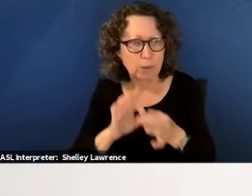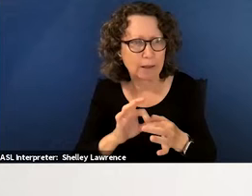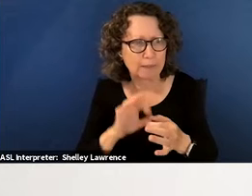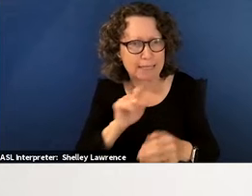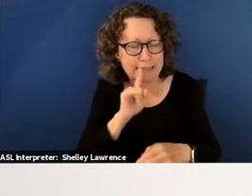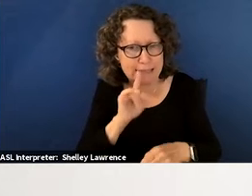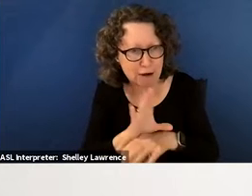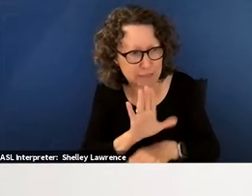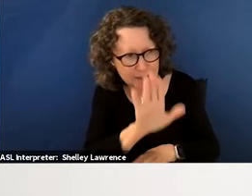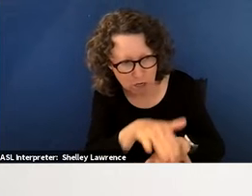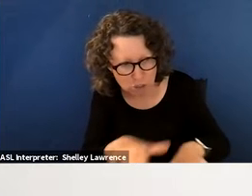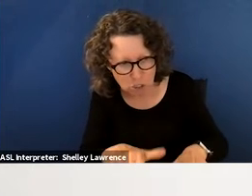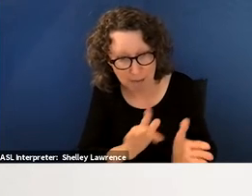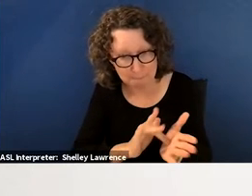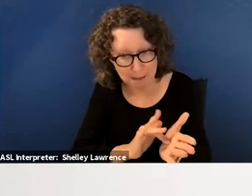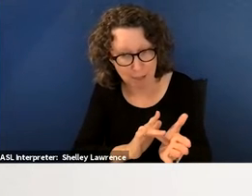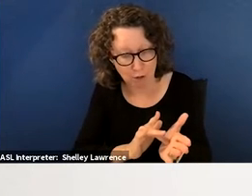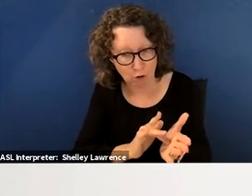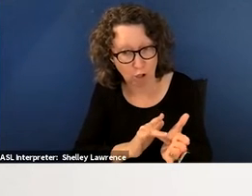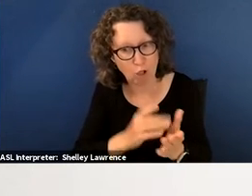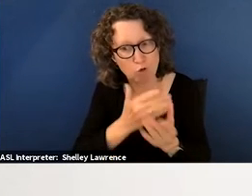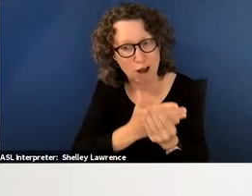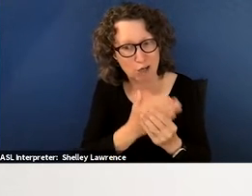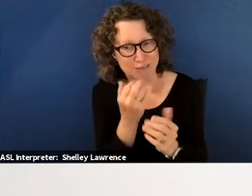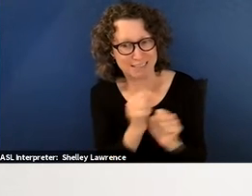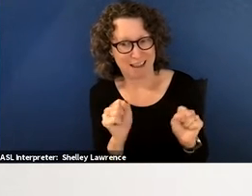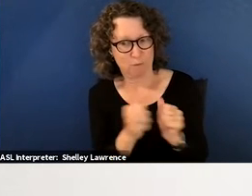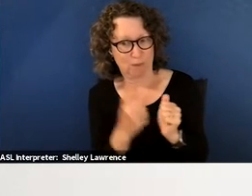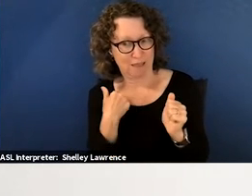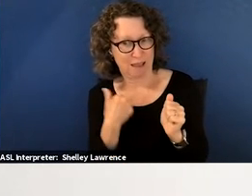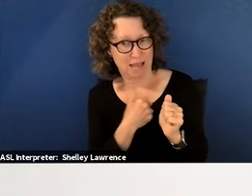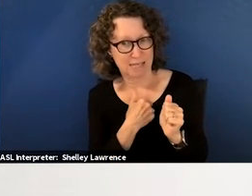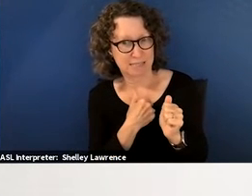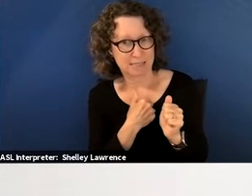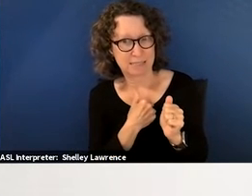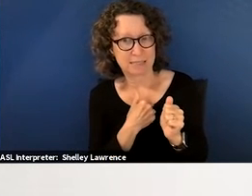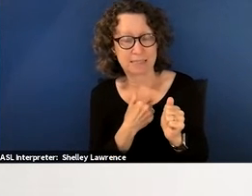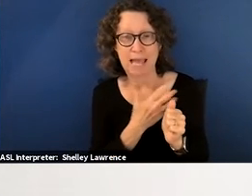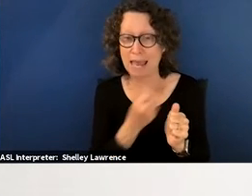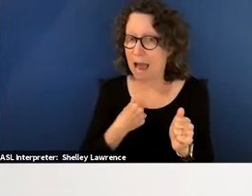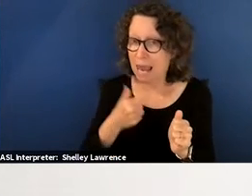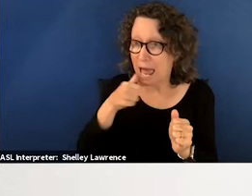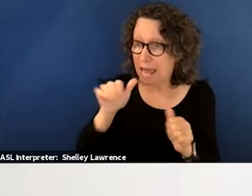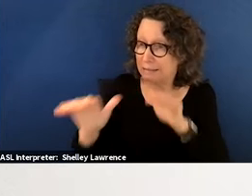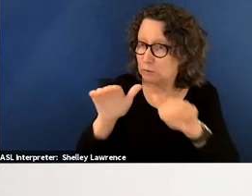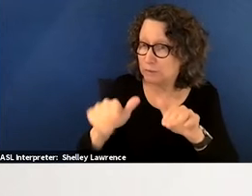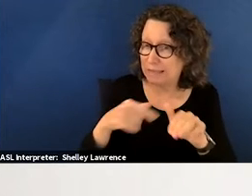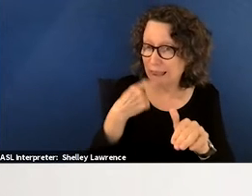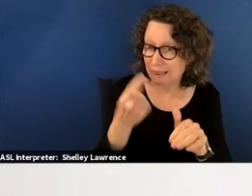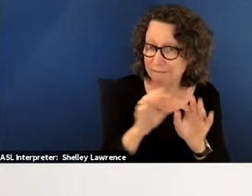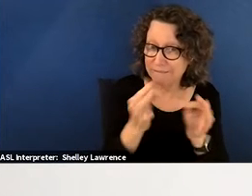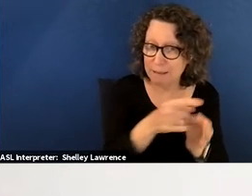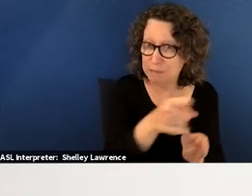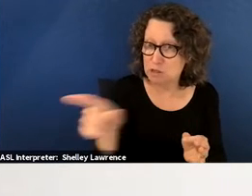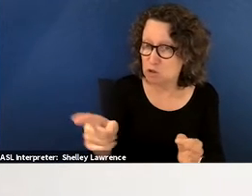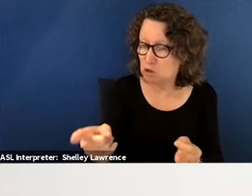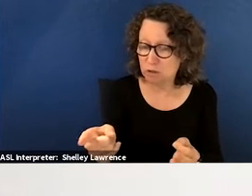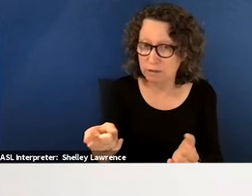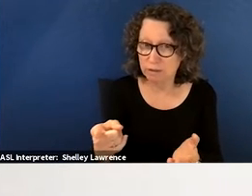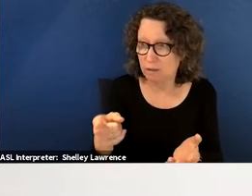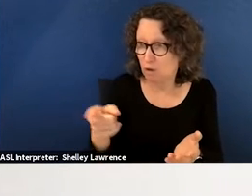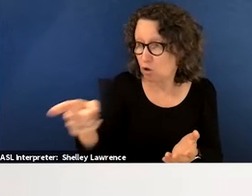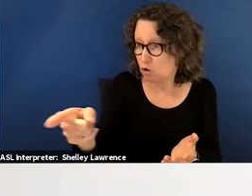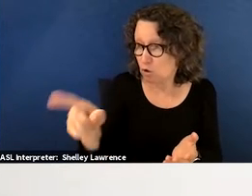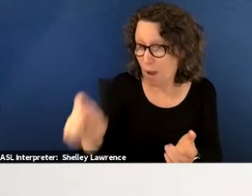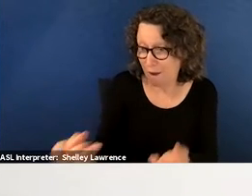o tal vez para algunos padres puede ser inquietud sobre de que estén